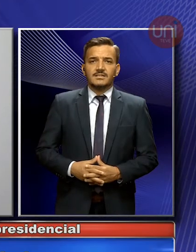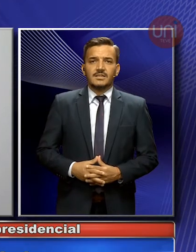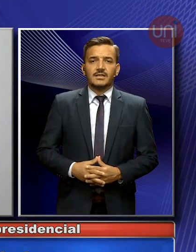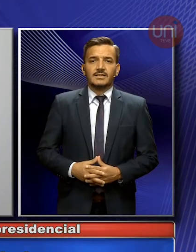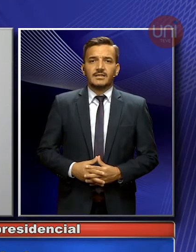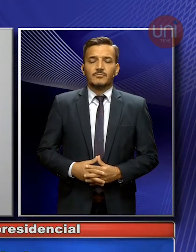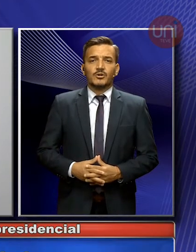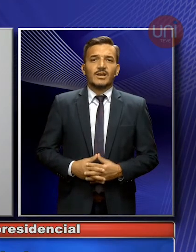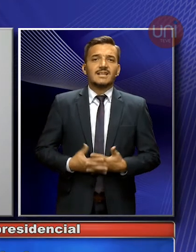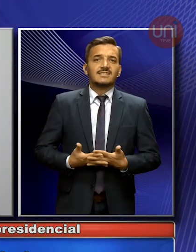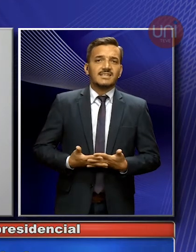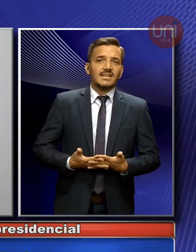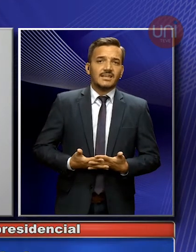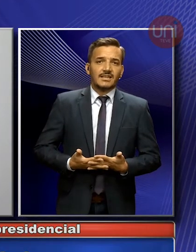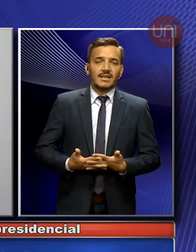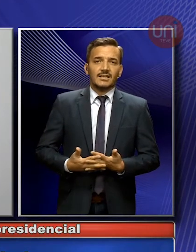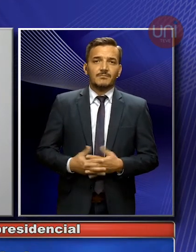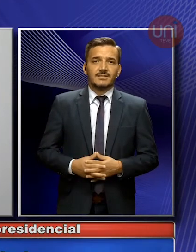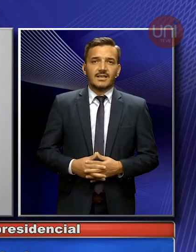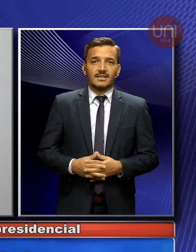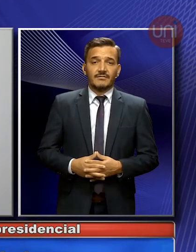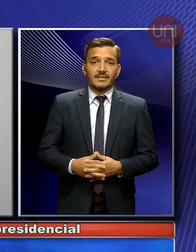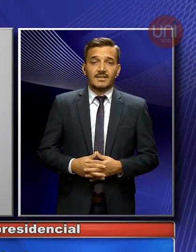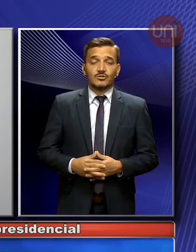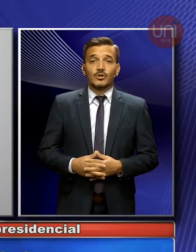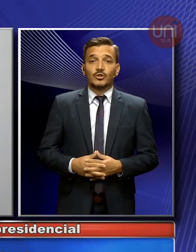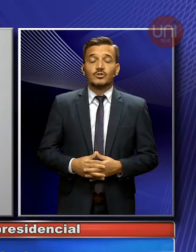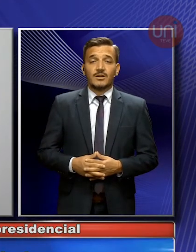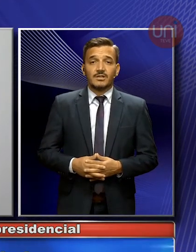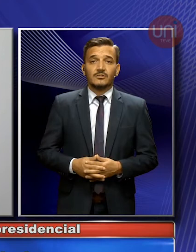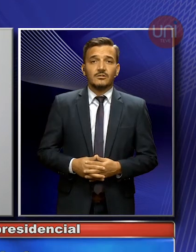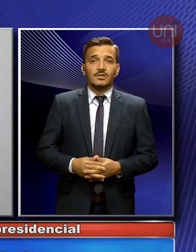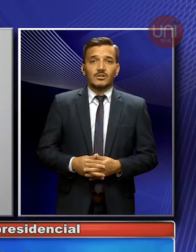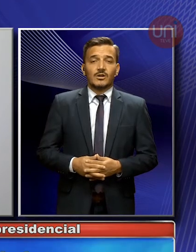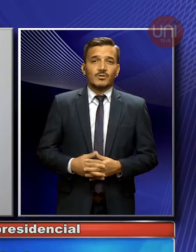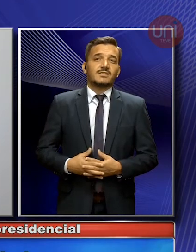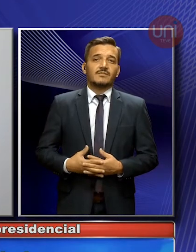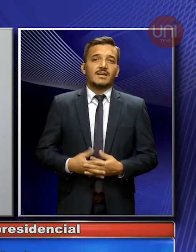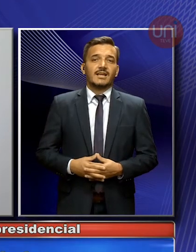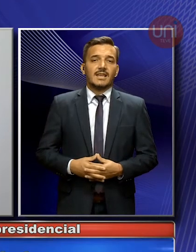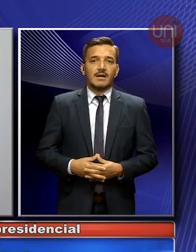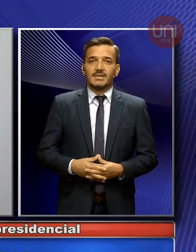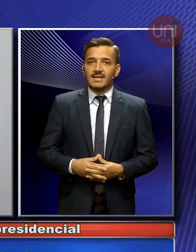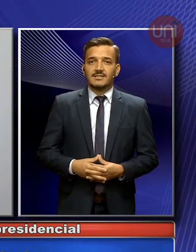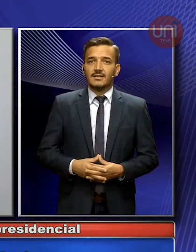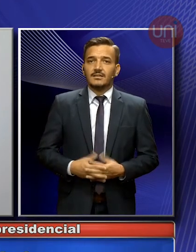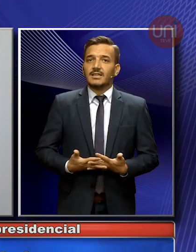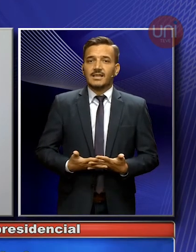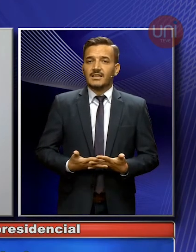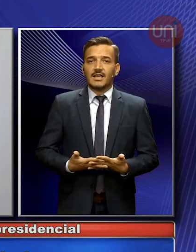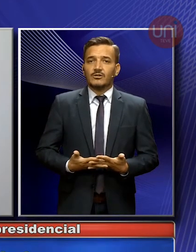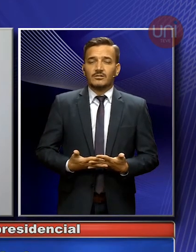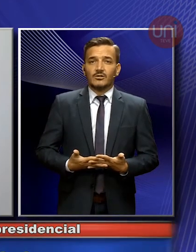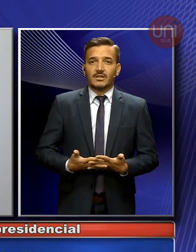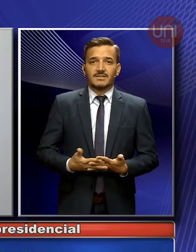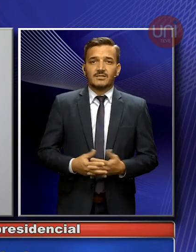Sí, bueno, la ansiedad genera el pensar en la fecha, sobre todo sabiendo de lo que puede significar la amenaza de la realidad